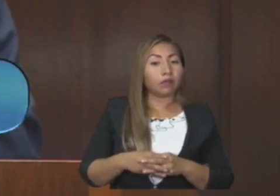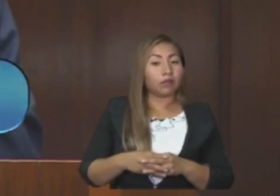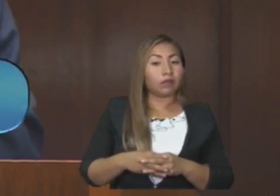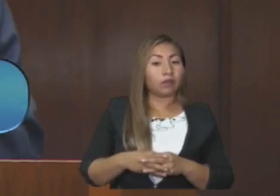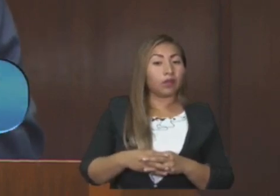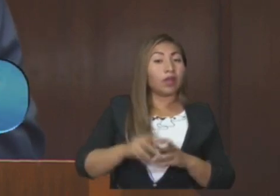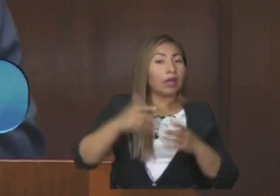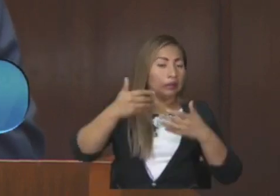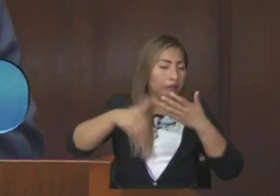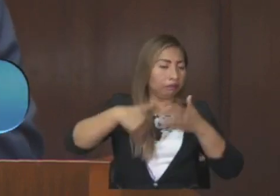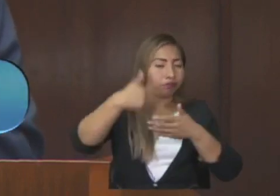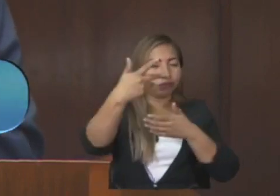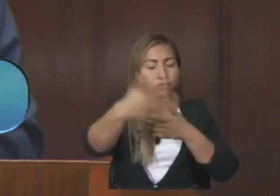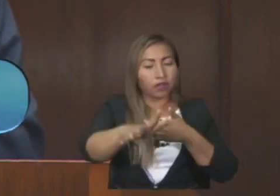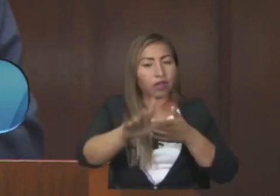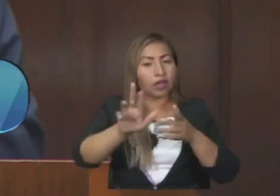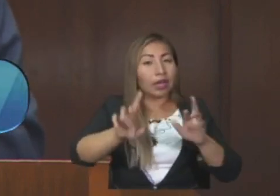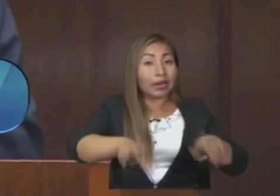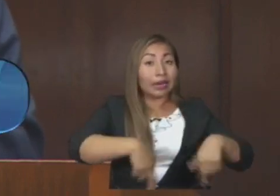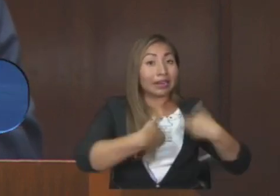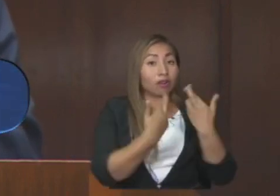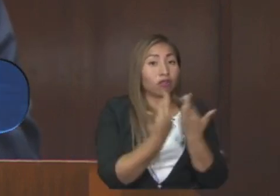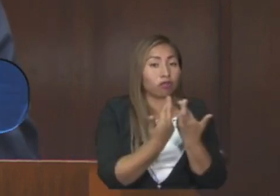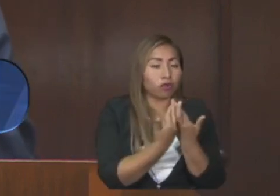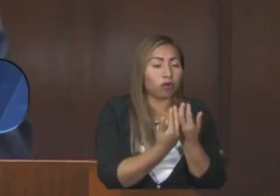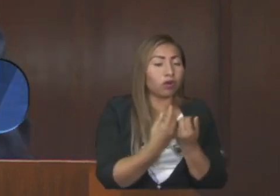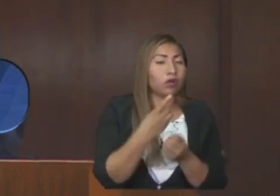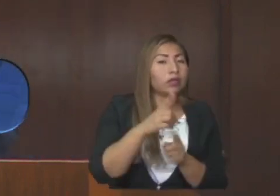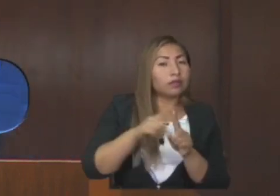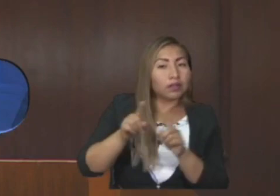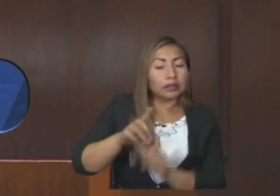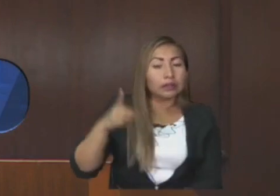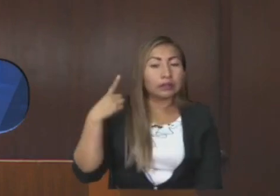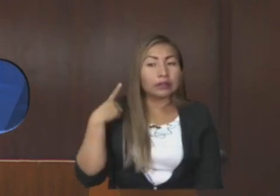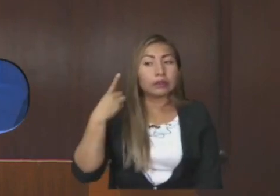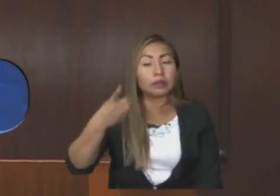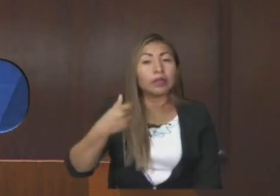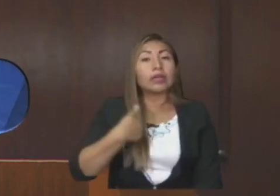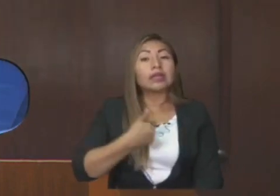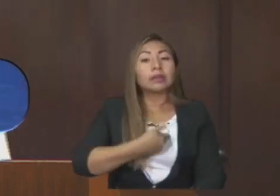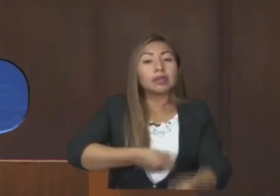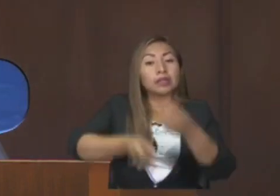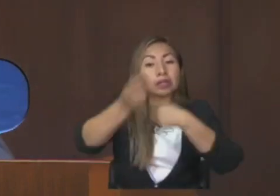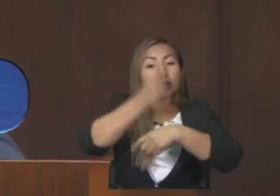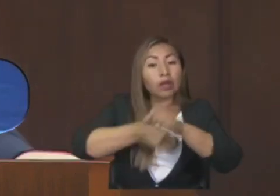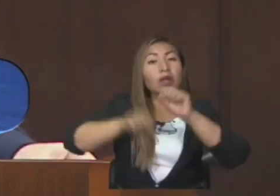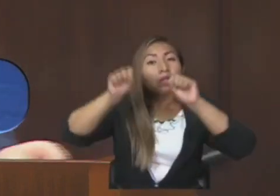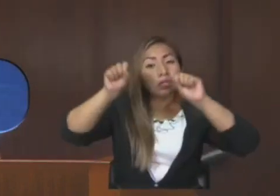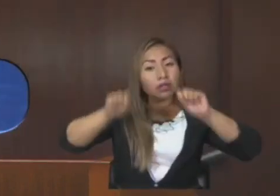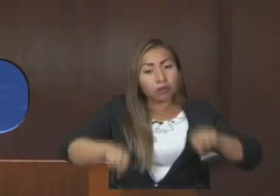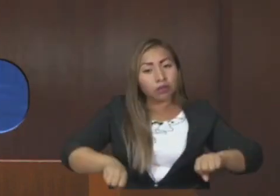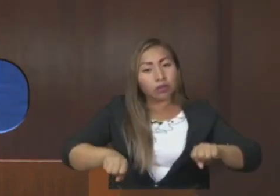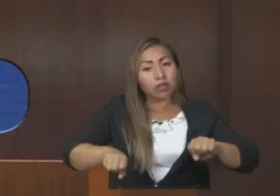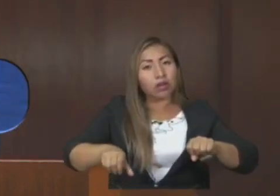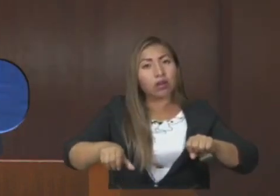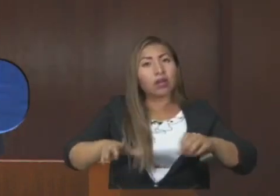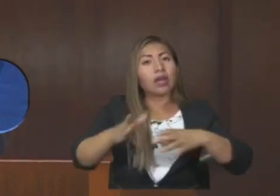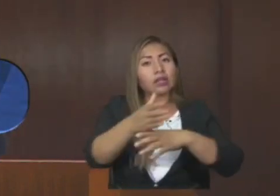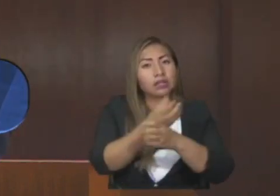Luego de la conocida reunión entre el director ejecutivo de First Quantum y el Ministerio de Comercio, se han podido reanudar las